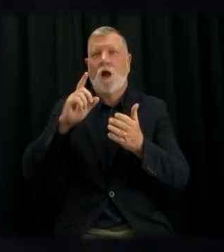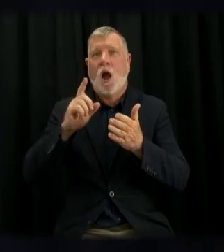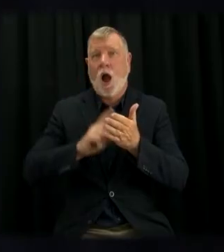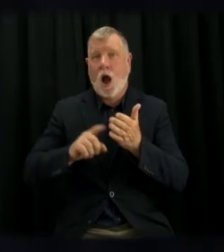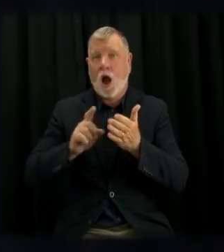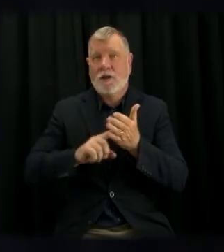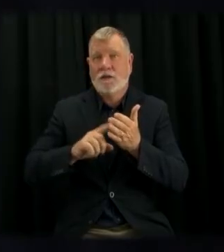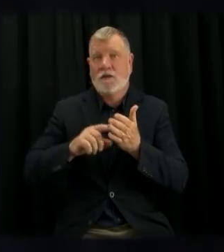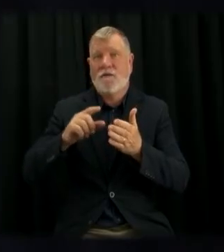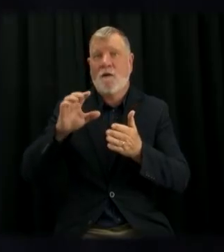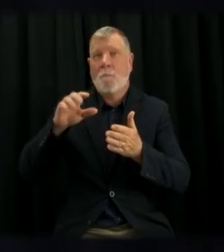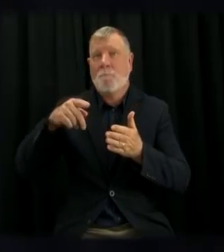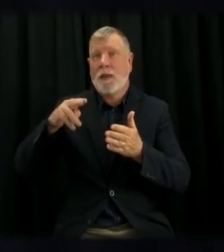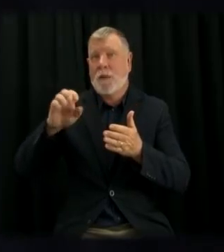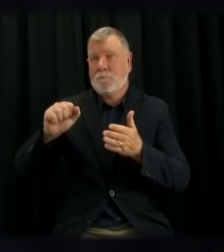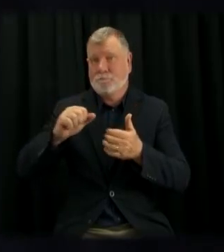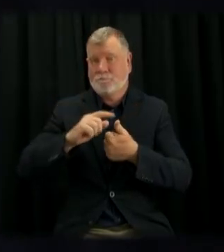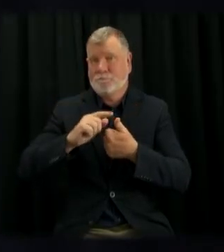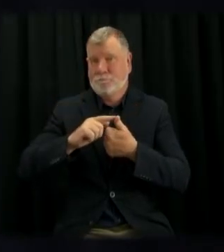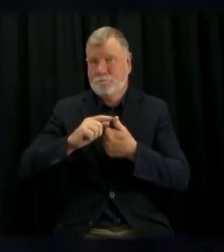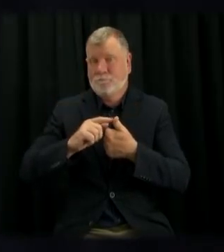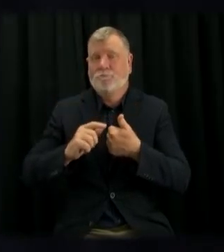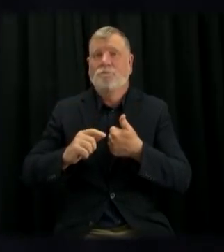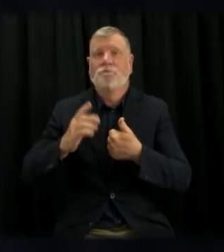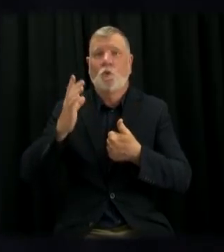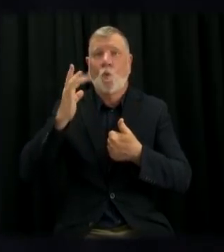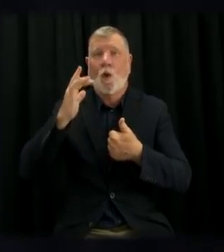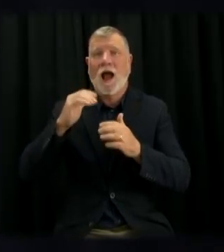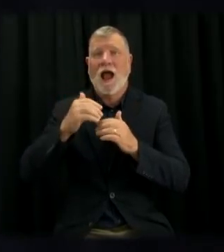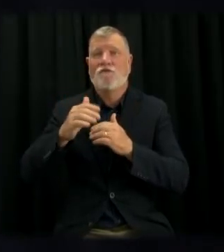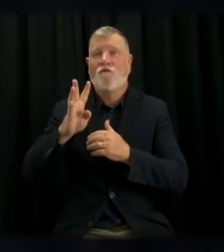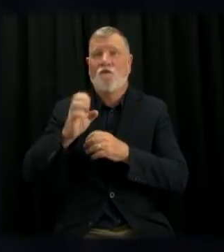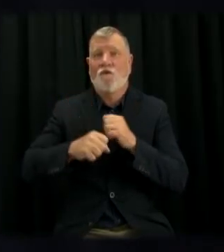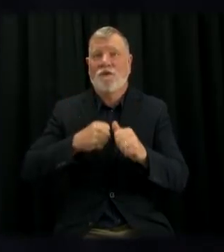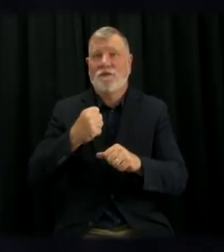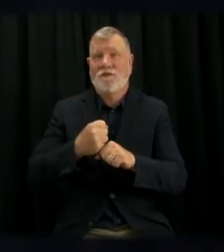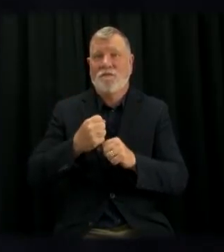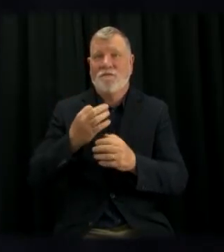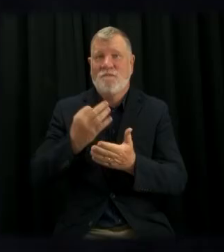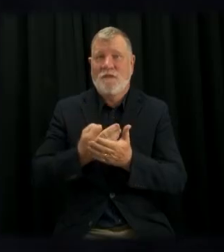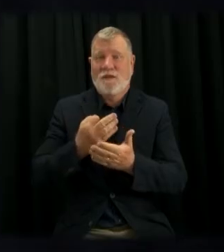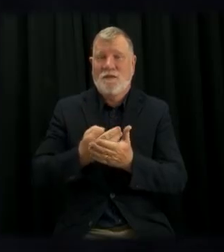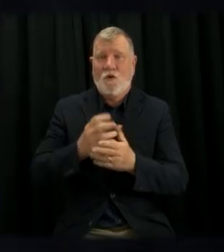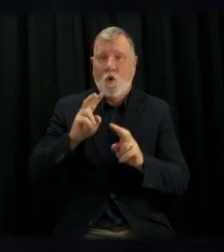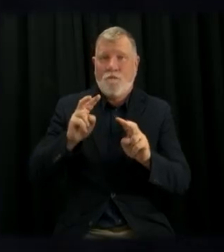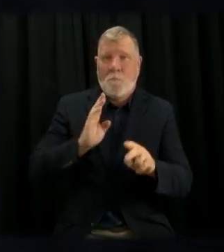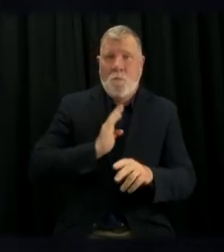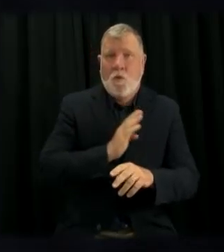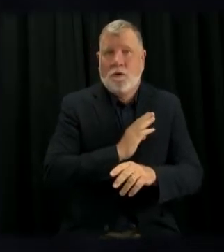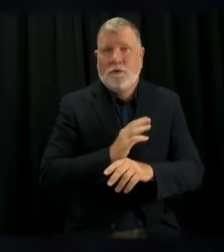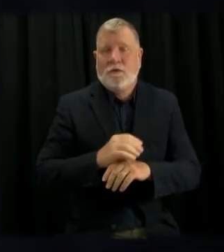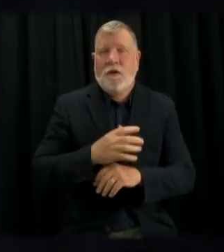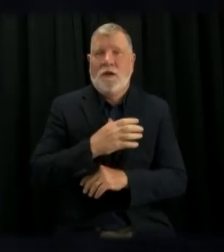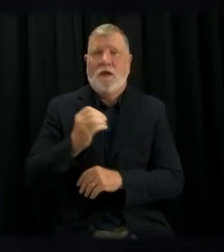eso es en cuanto a los estados financieros auditados de PREPA. ¿Por qué luego de 4 años de